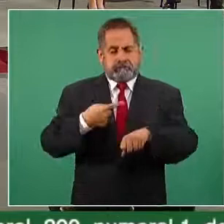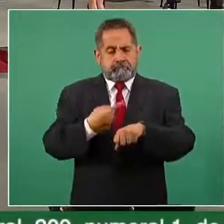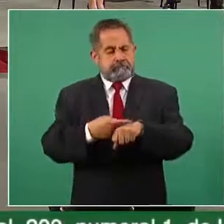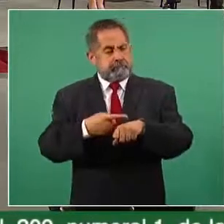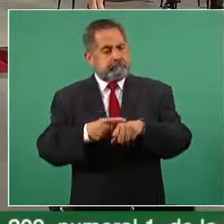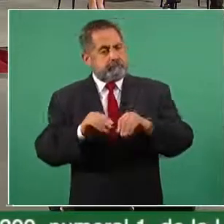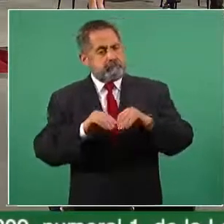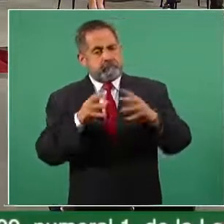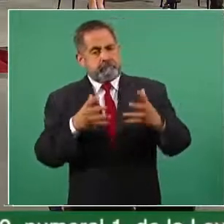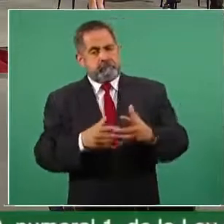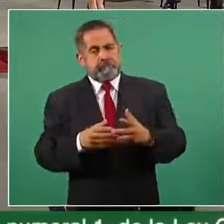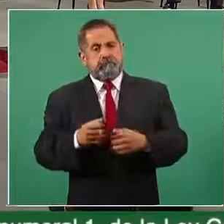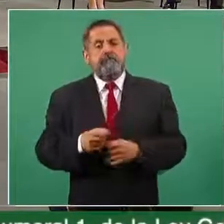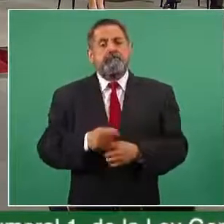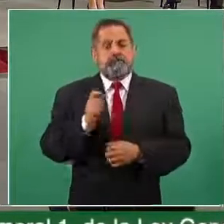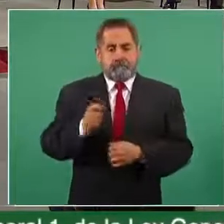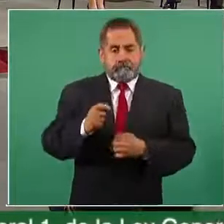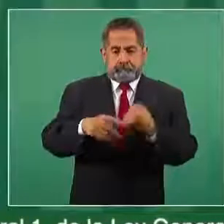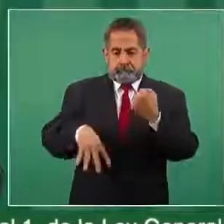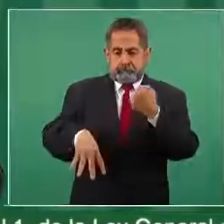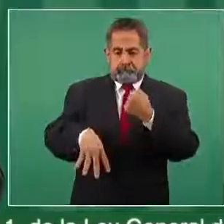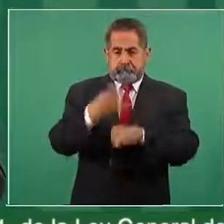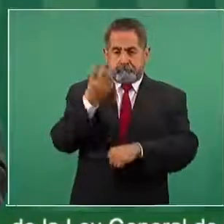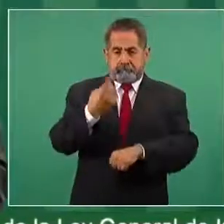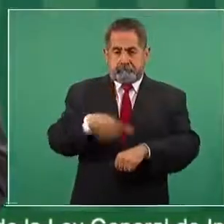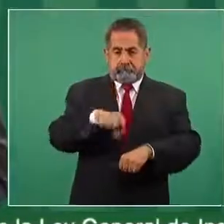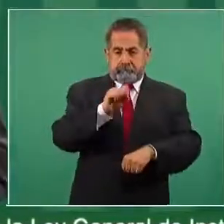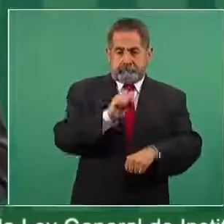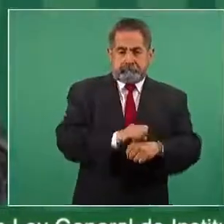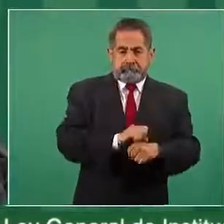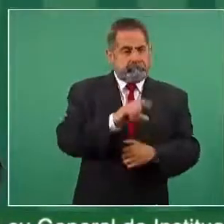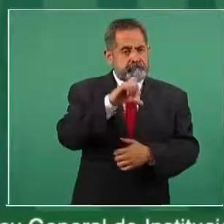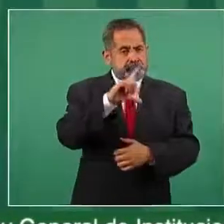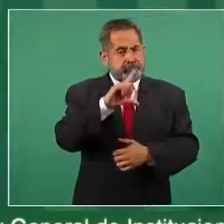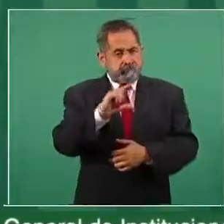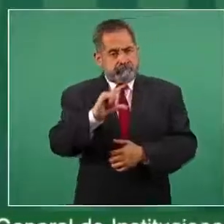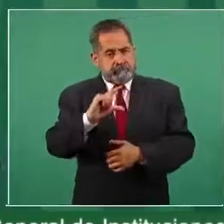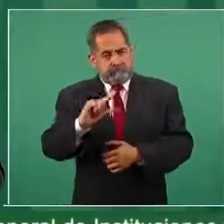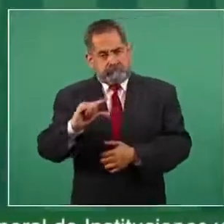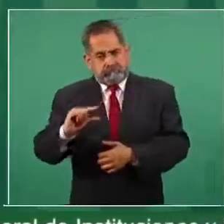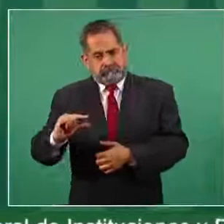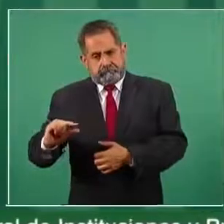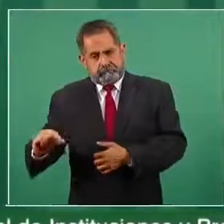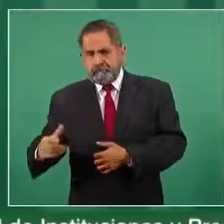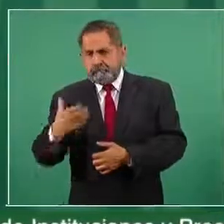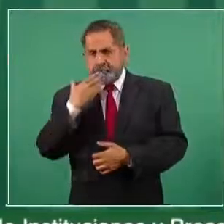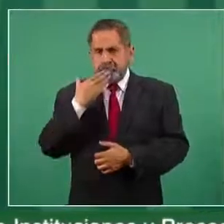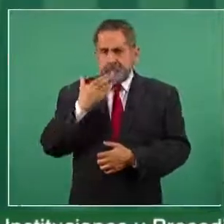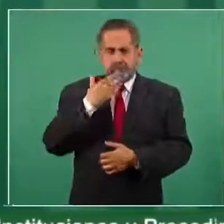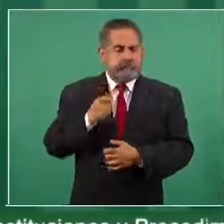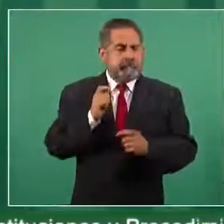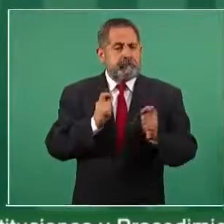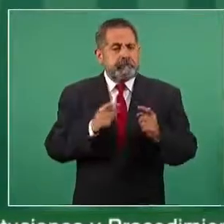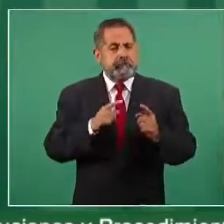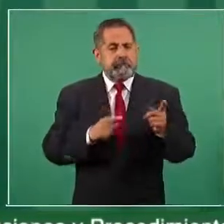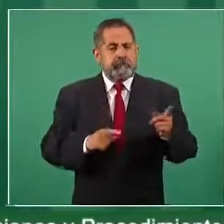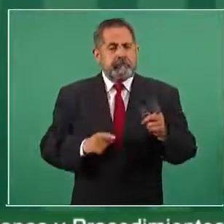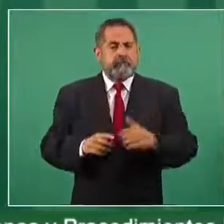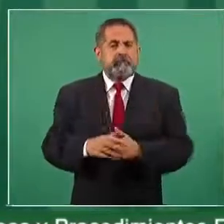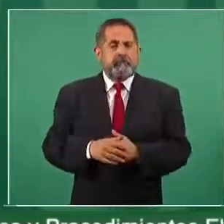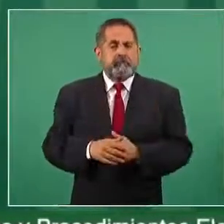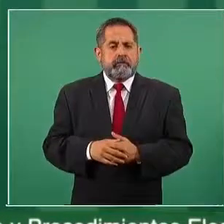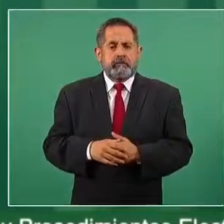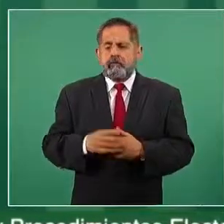noticia de que llevamos 14 semanas consecutivas de reducción. Lo podemos ver en los tres indicadores fundamentales. Los